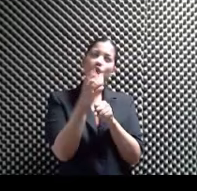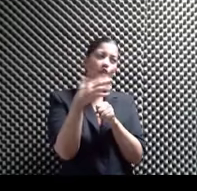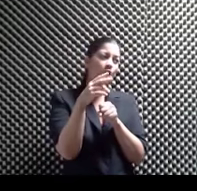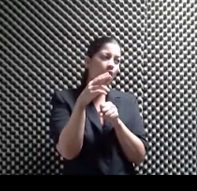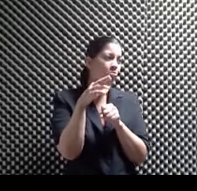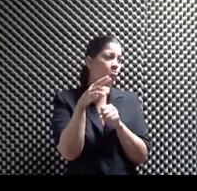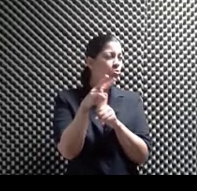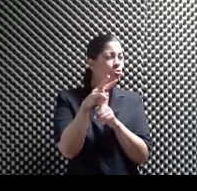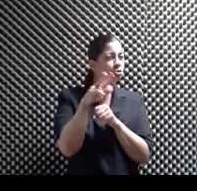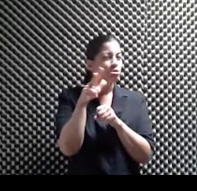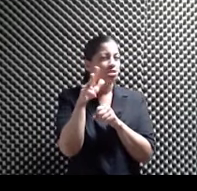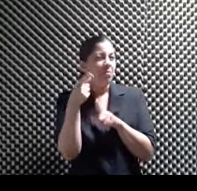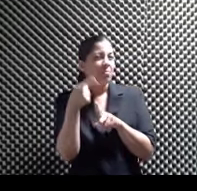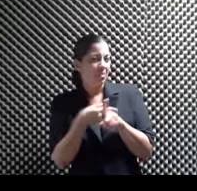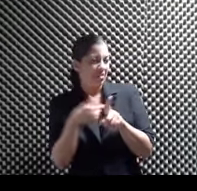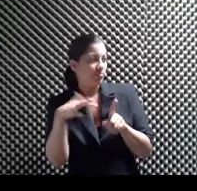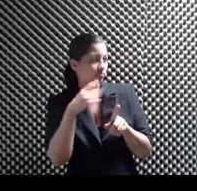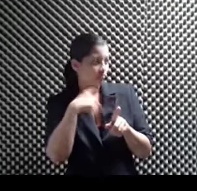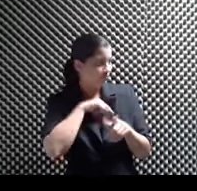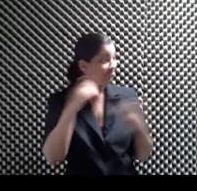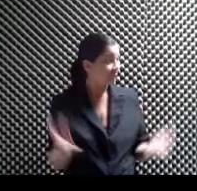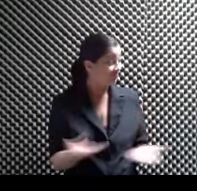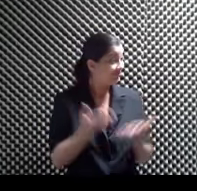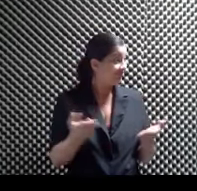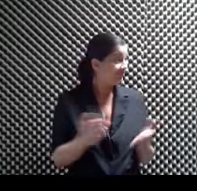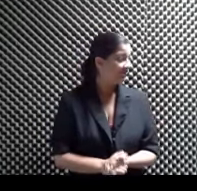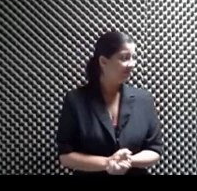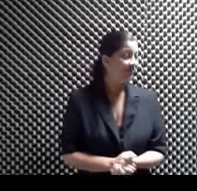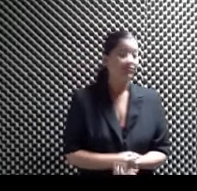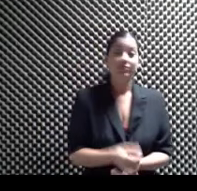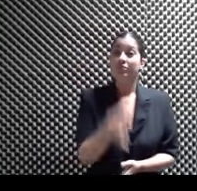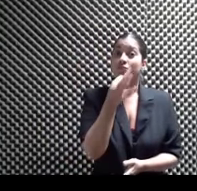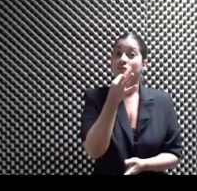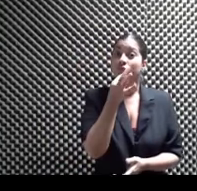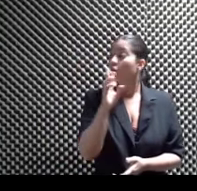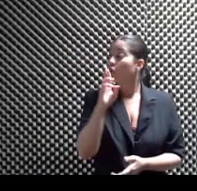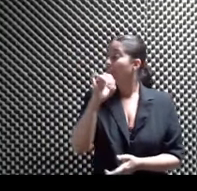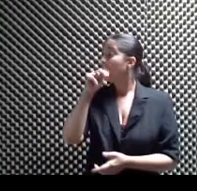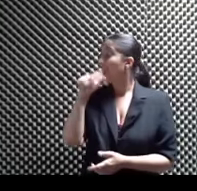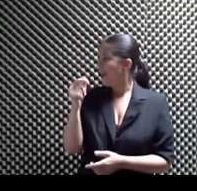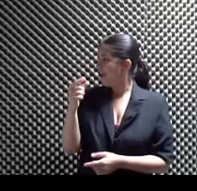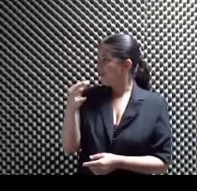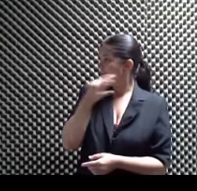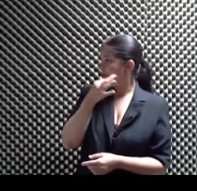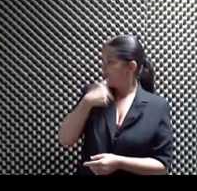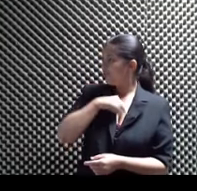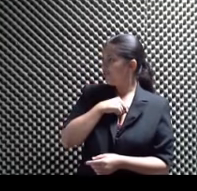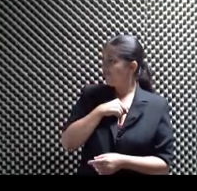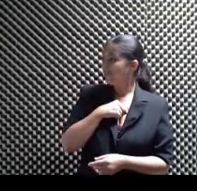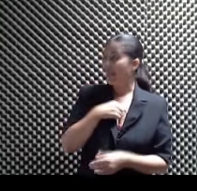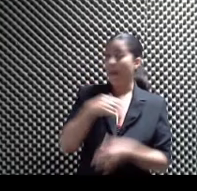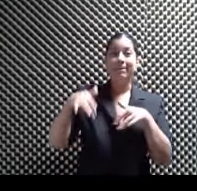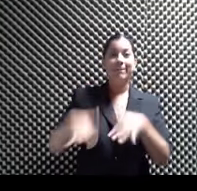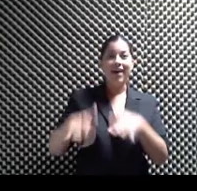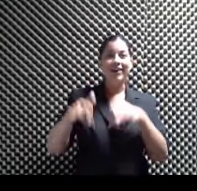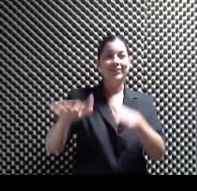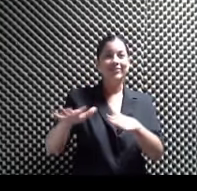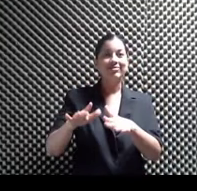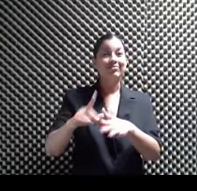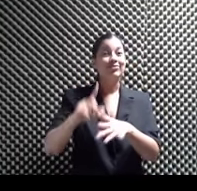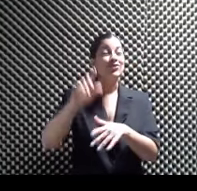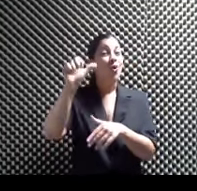Tres meses Año y dos meses Año y tres meses Sí Y ya mismo Reina Ya mismo cumplimos El aniversario Aquí Ahora en marzo Eso